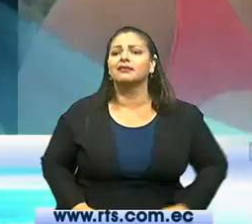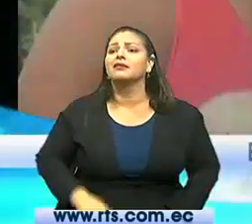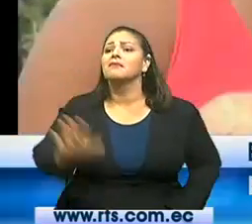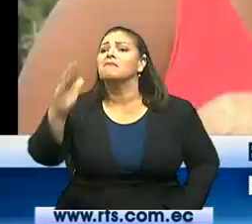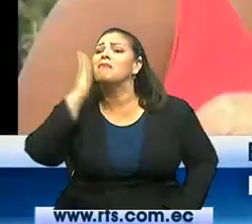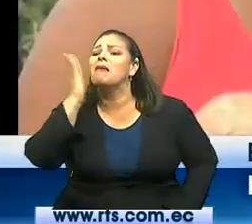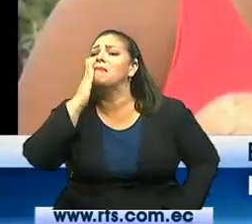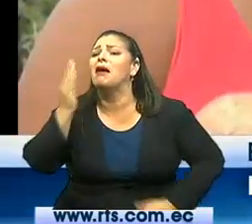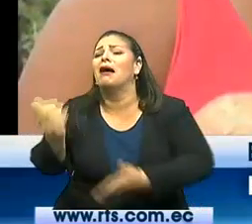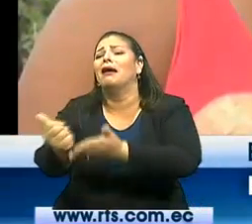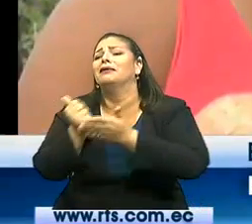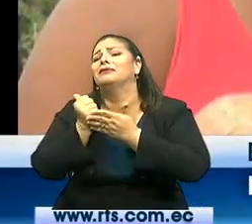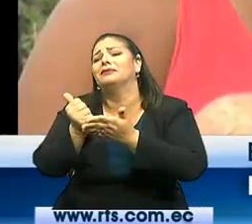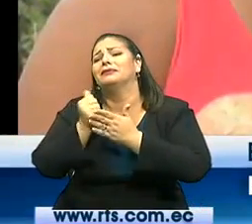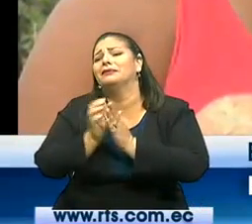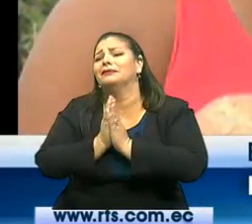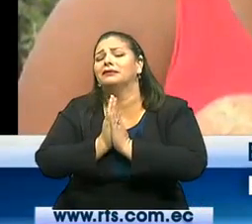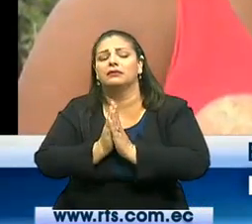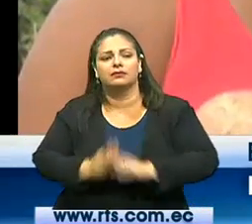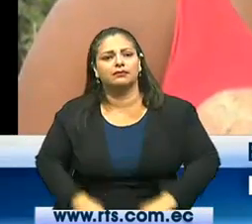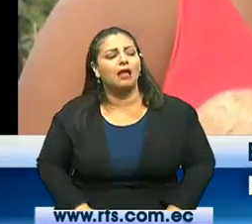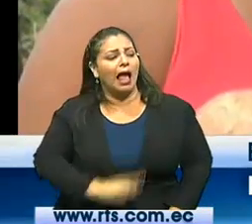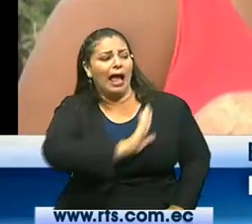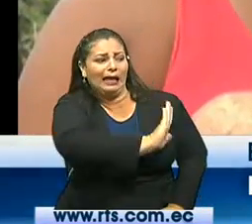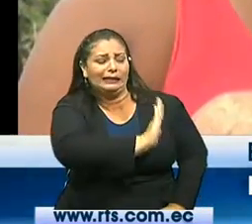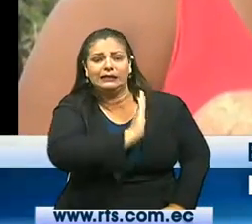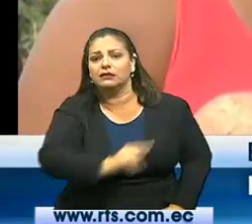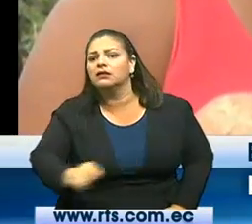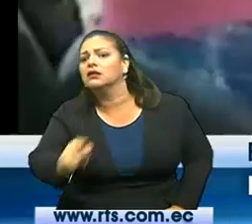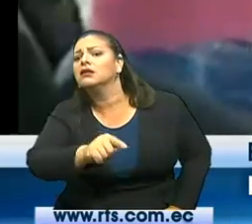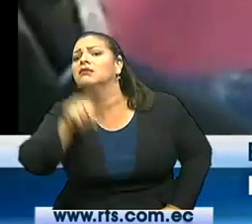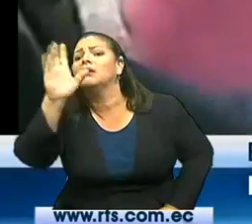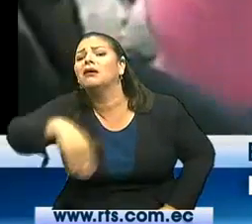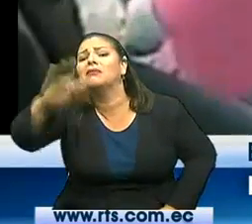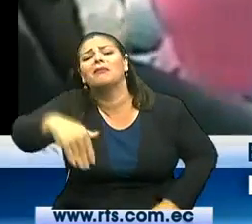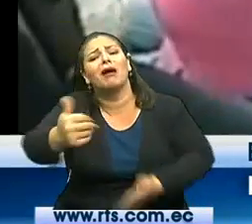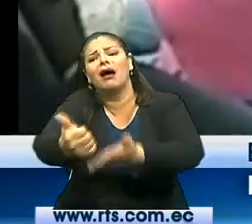a unas amigas vecinas que se le podían ayudar. Ellos se le negaron.